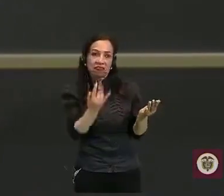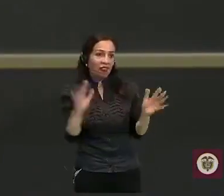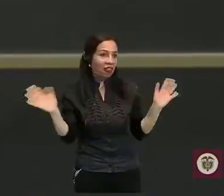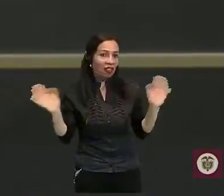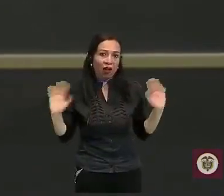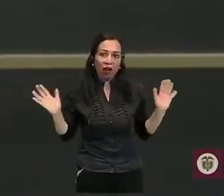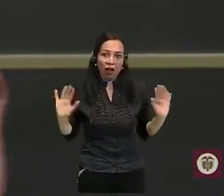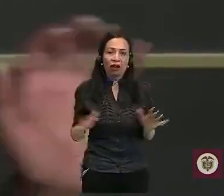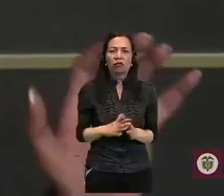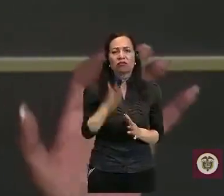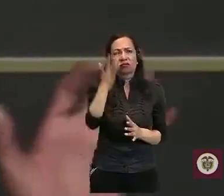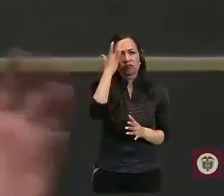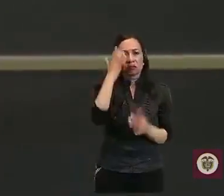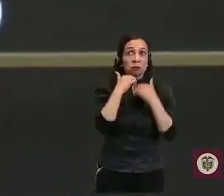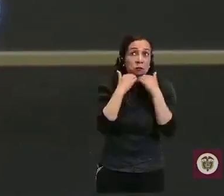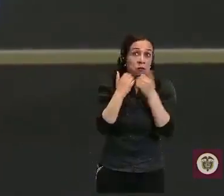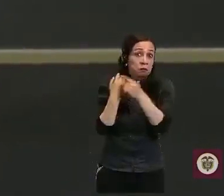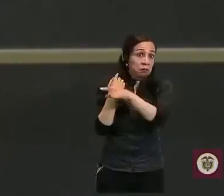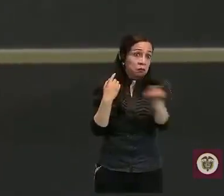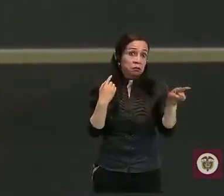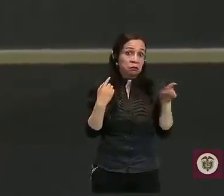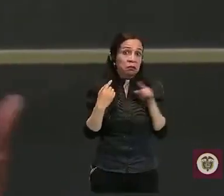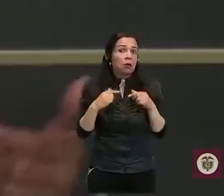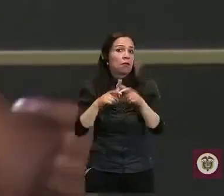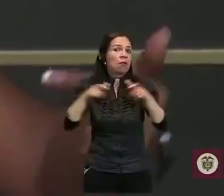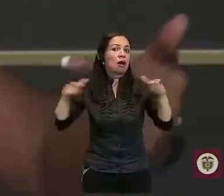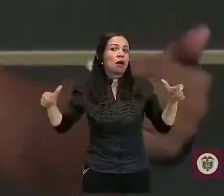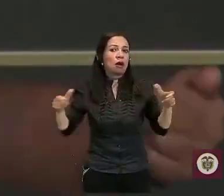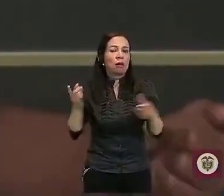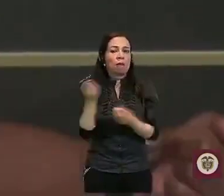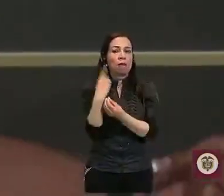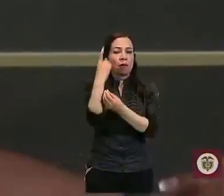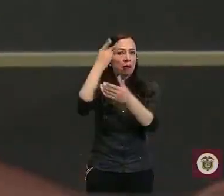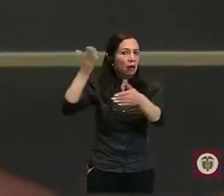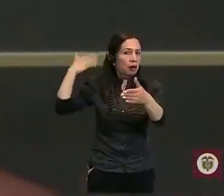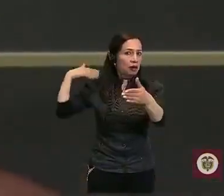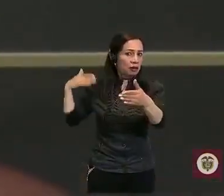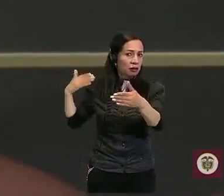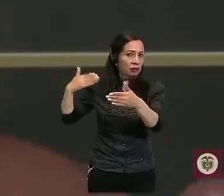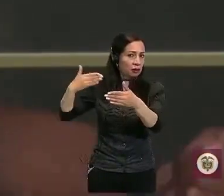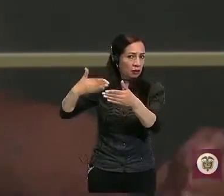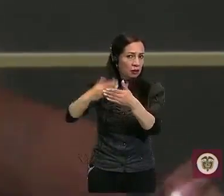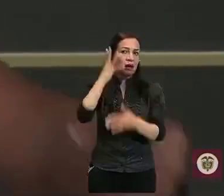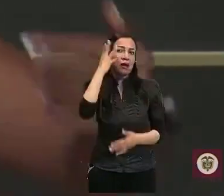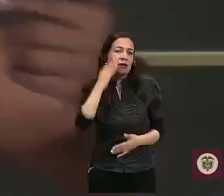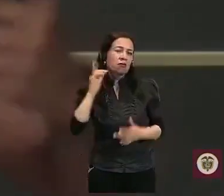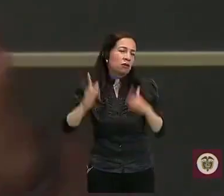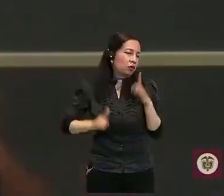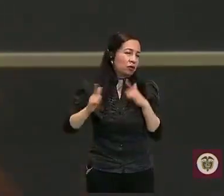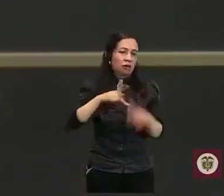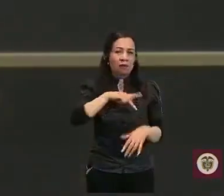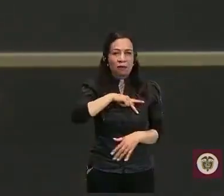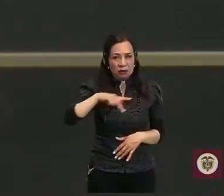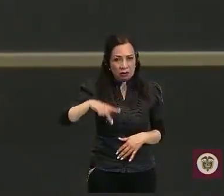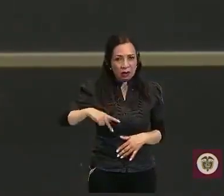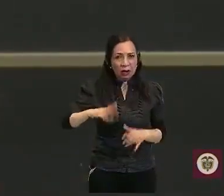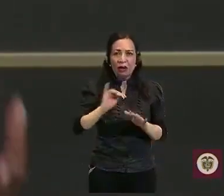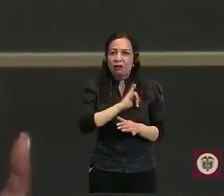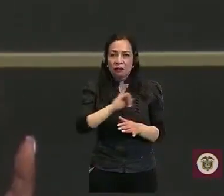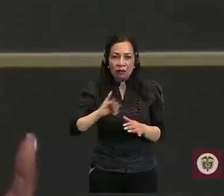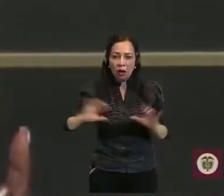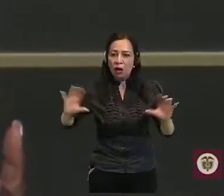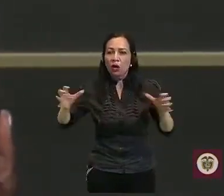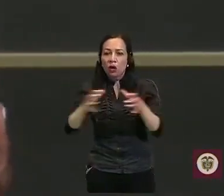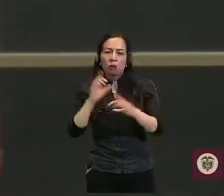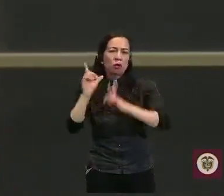todas, pero la mayoría hemos llegado a la política con una trayectoria previa de luchas personales, individuales o